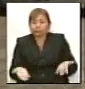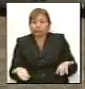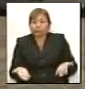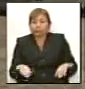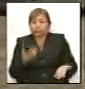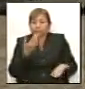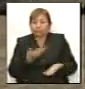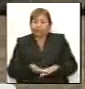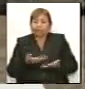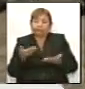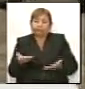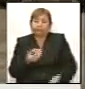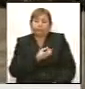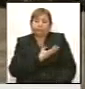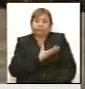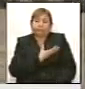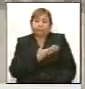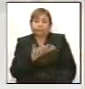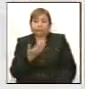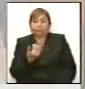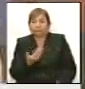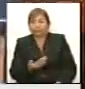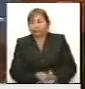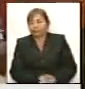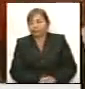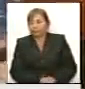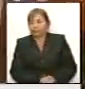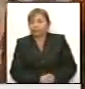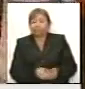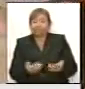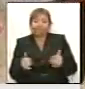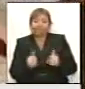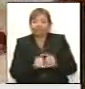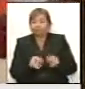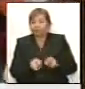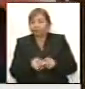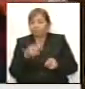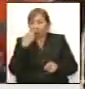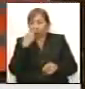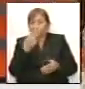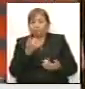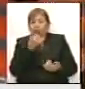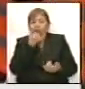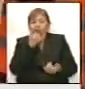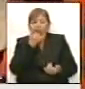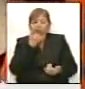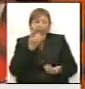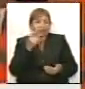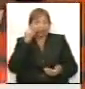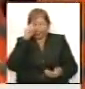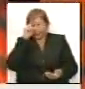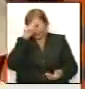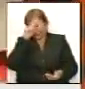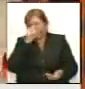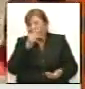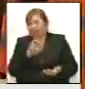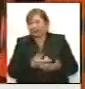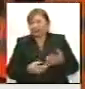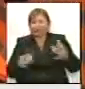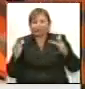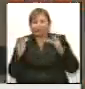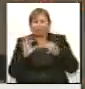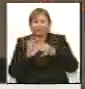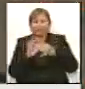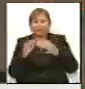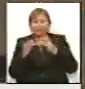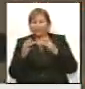van a entregarlo en mayo, en la quincena. El único inconveniente que se prevé hasta la fecha es el difícil acceso que une a los distritos